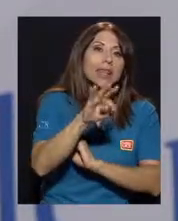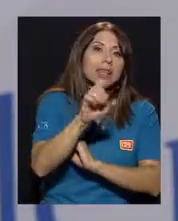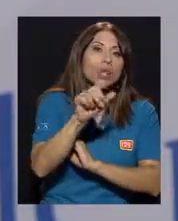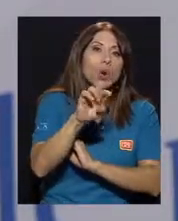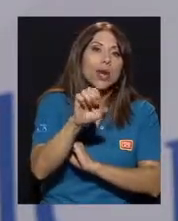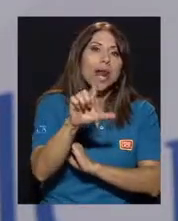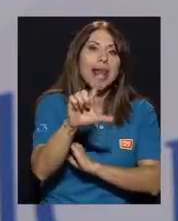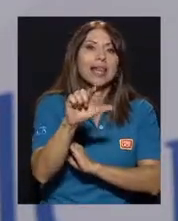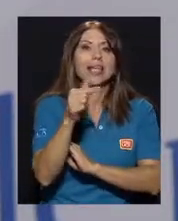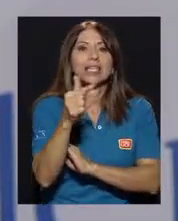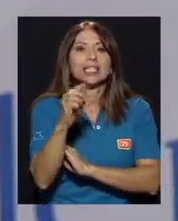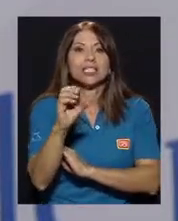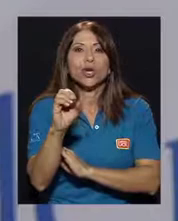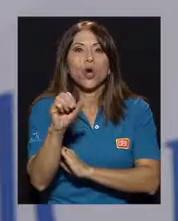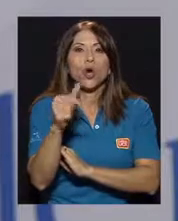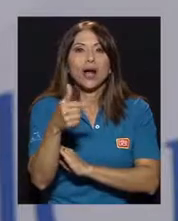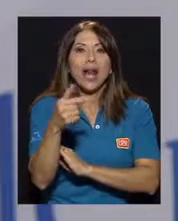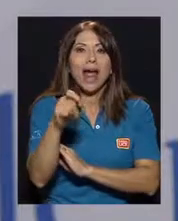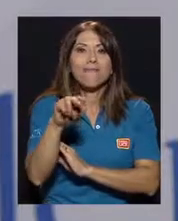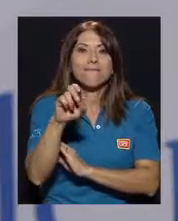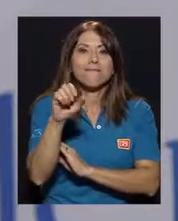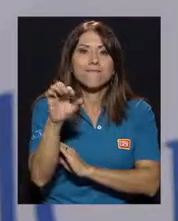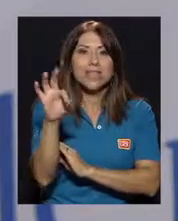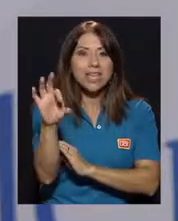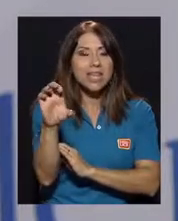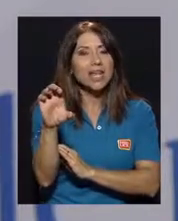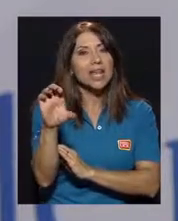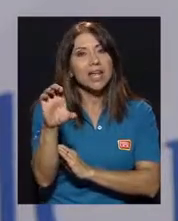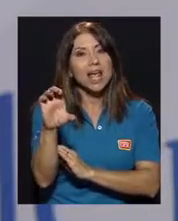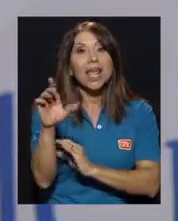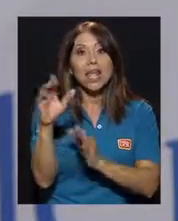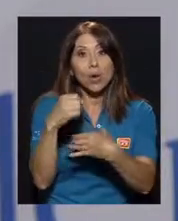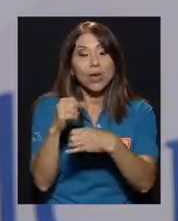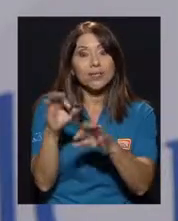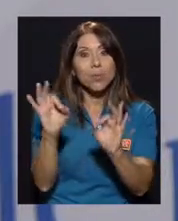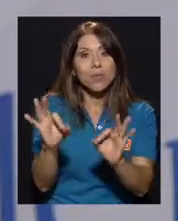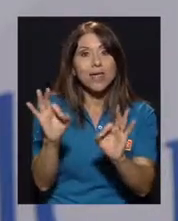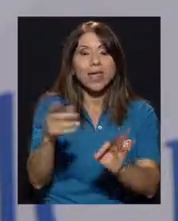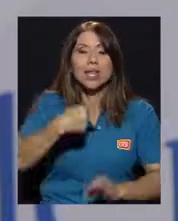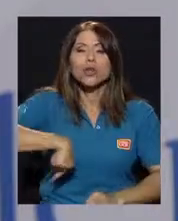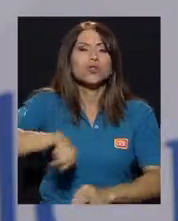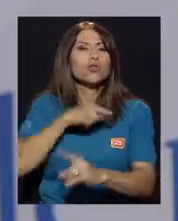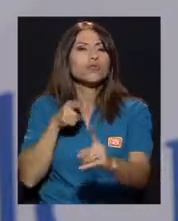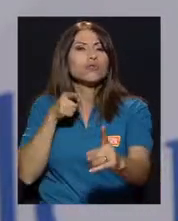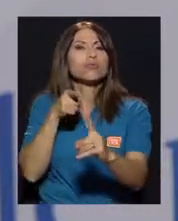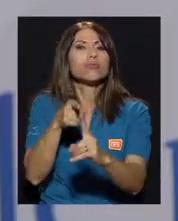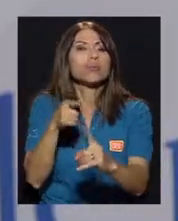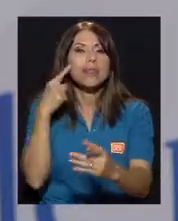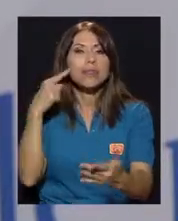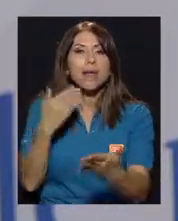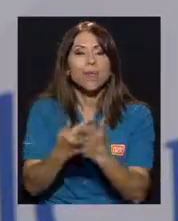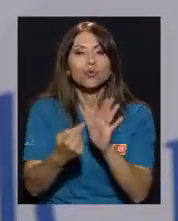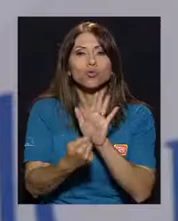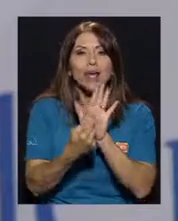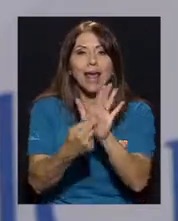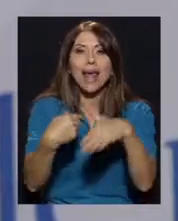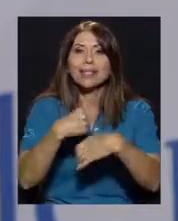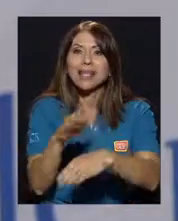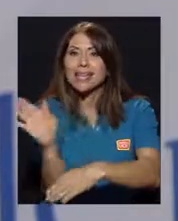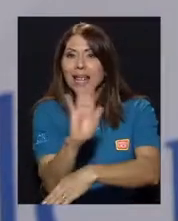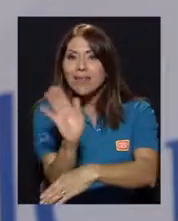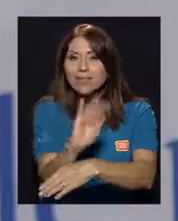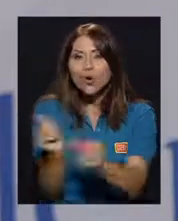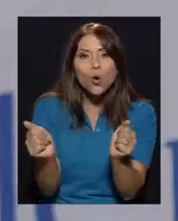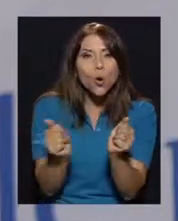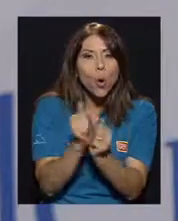entonces nosotros nuestra meta es también pueden demostrar y hacer esa televisión con bonitas